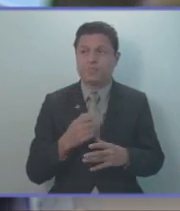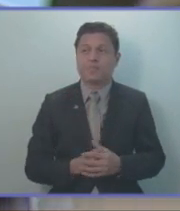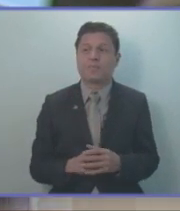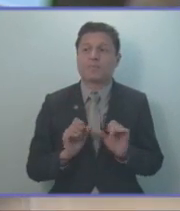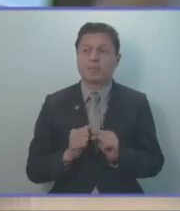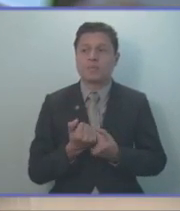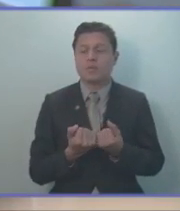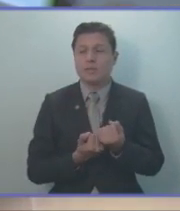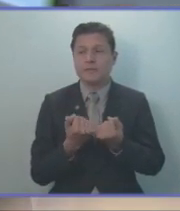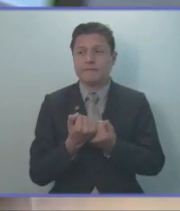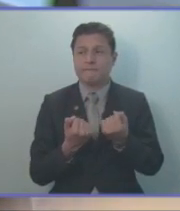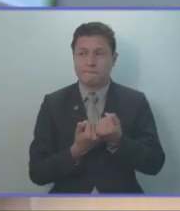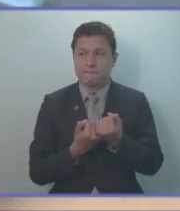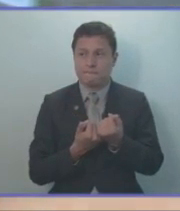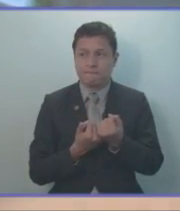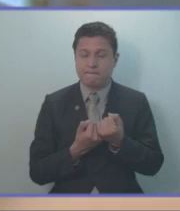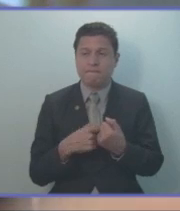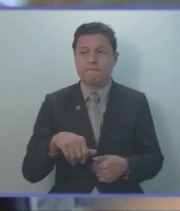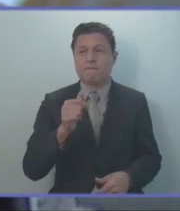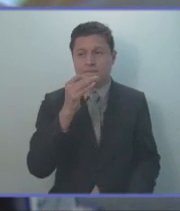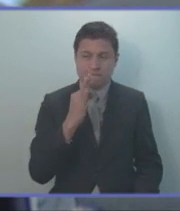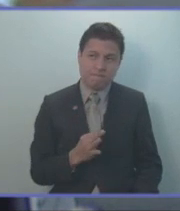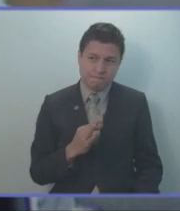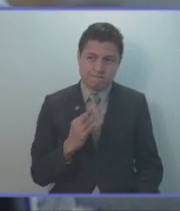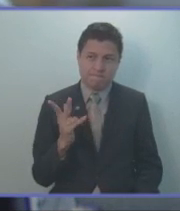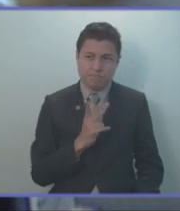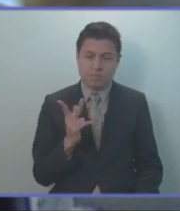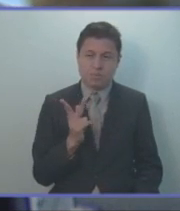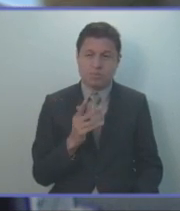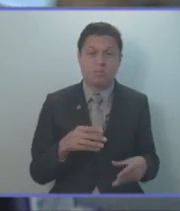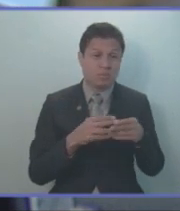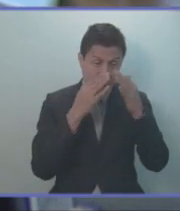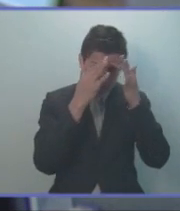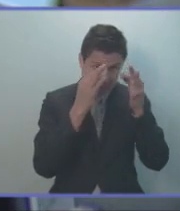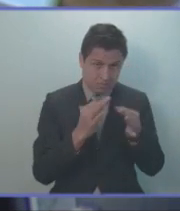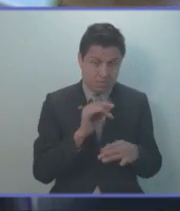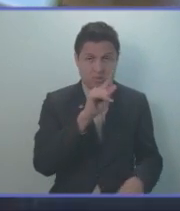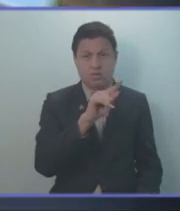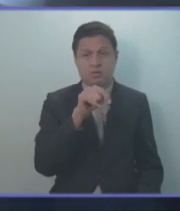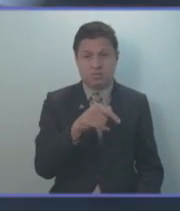cuales se rijan ambas partes. Dictamen número